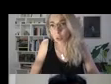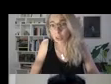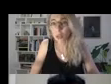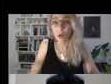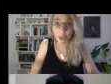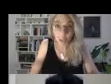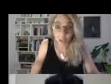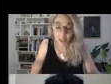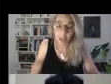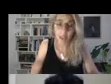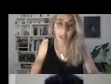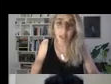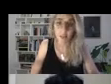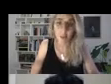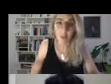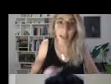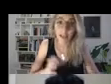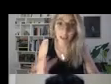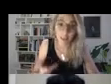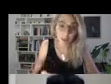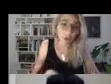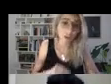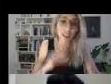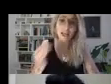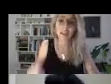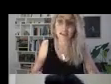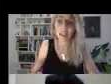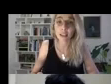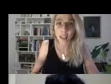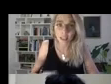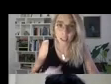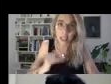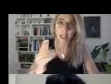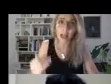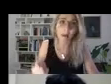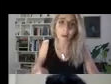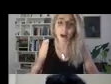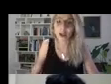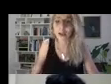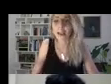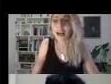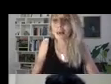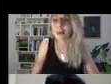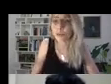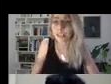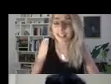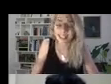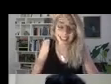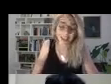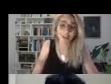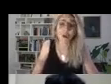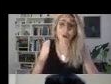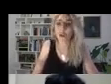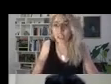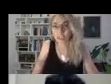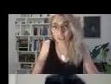o inquietudes. Dos de ellas las dejaremos para este espacio y las restantes las vamos a pimponear